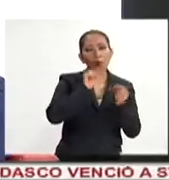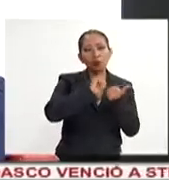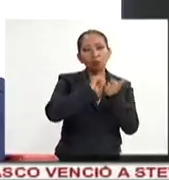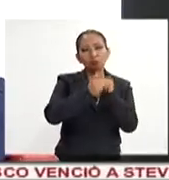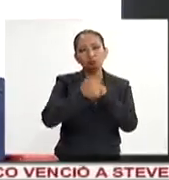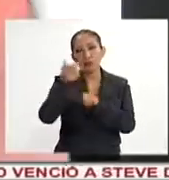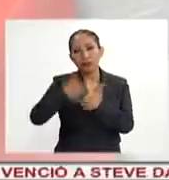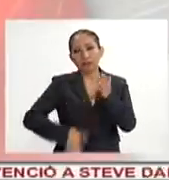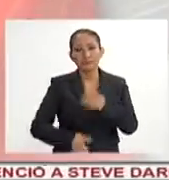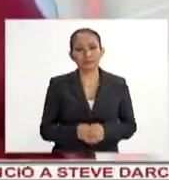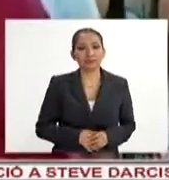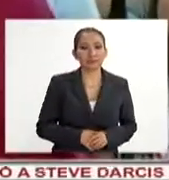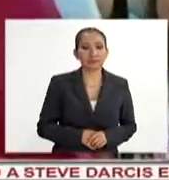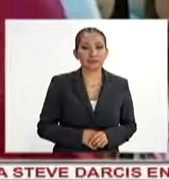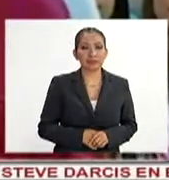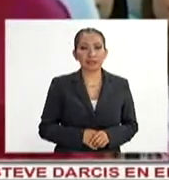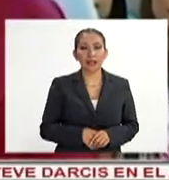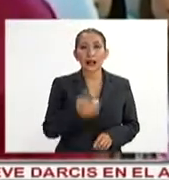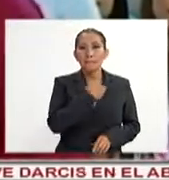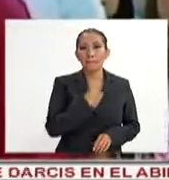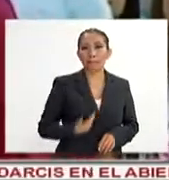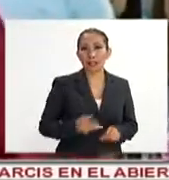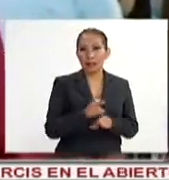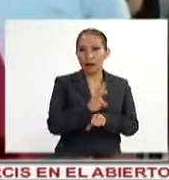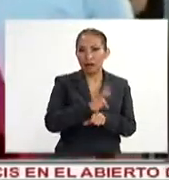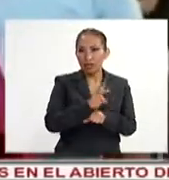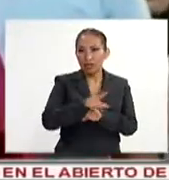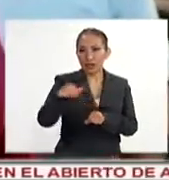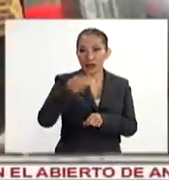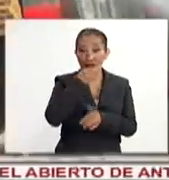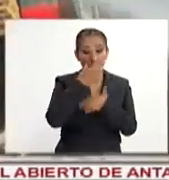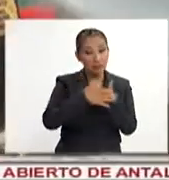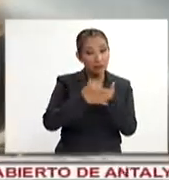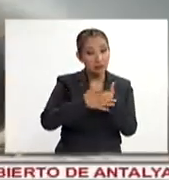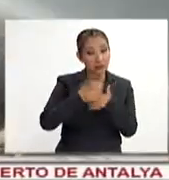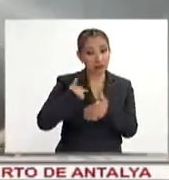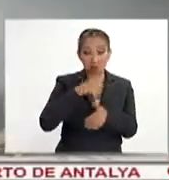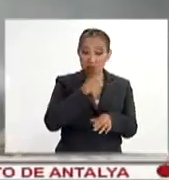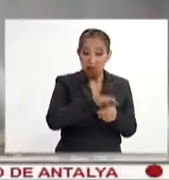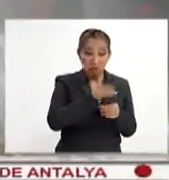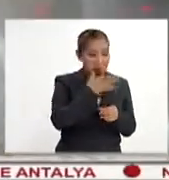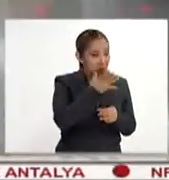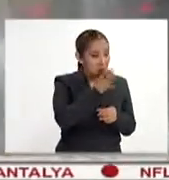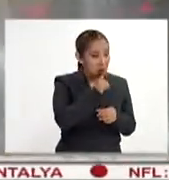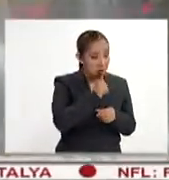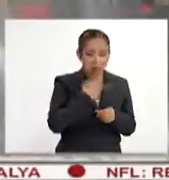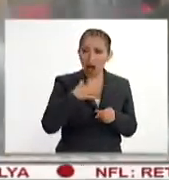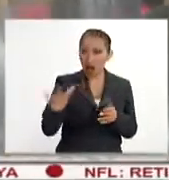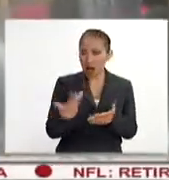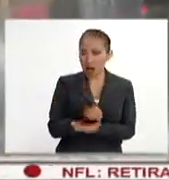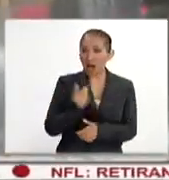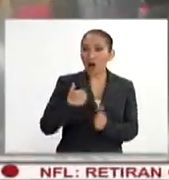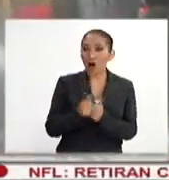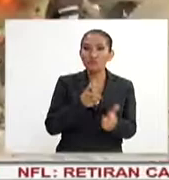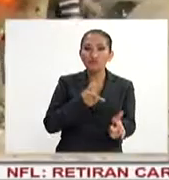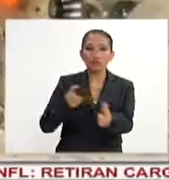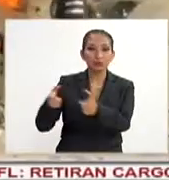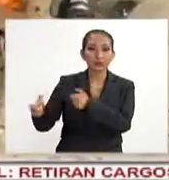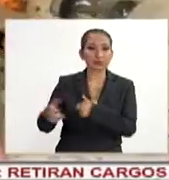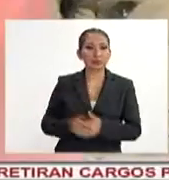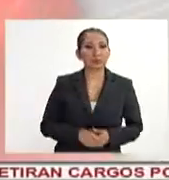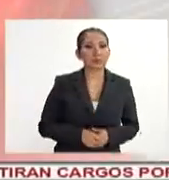costos. El presidente Nicolás Maduro advirtió que lo que no logre con los votos lo conseguirá con las